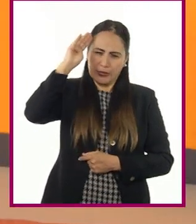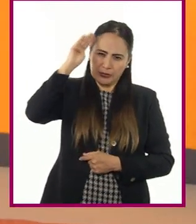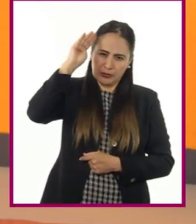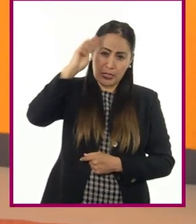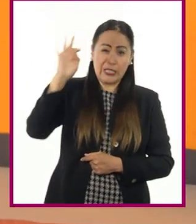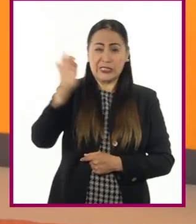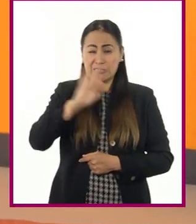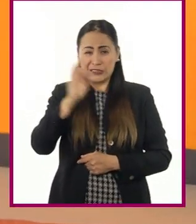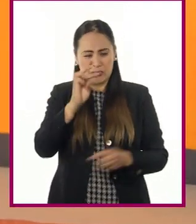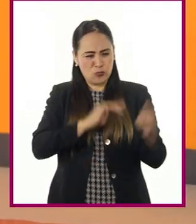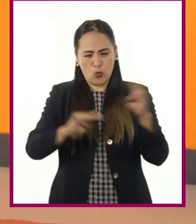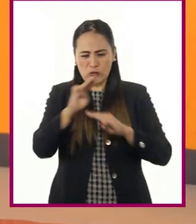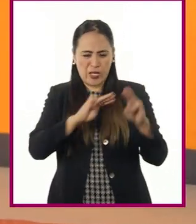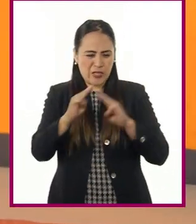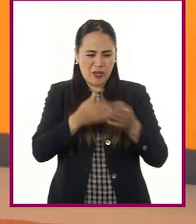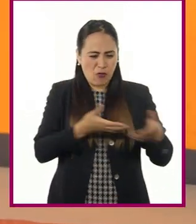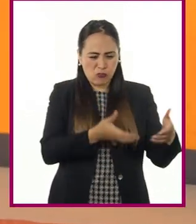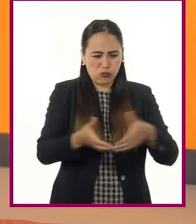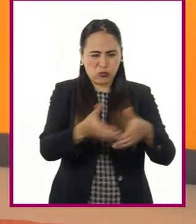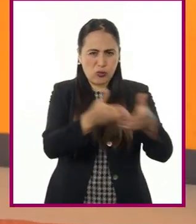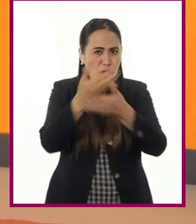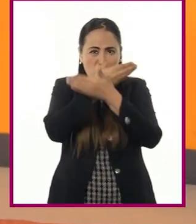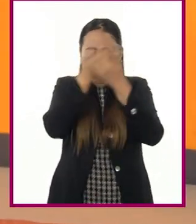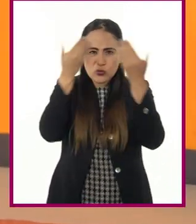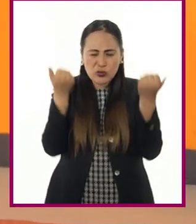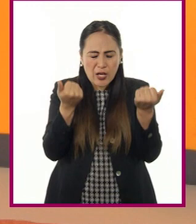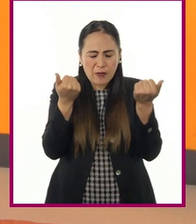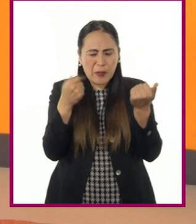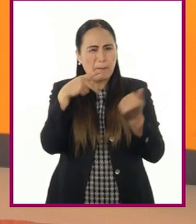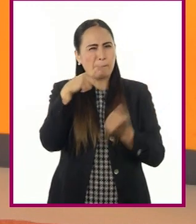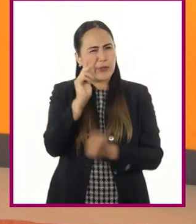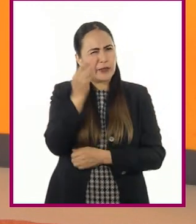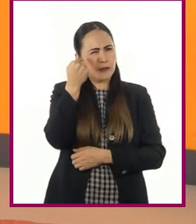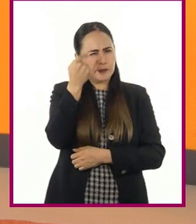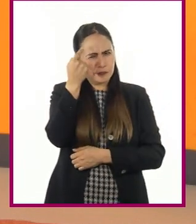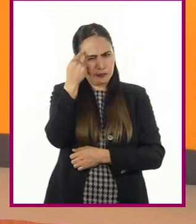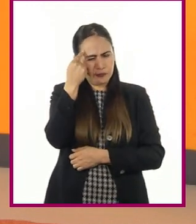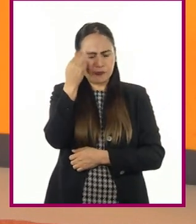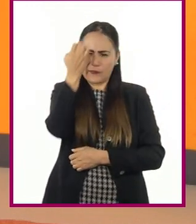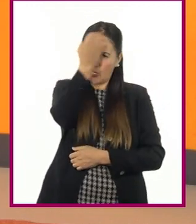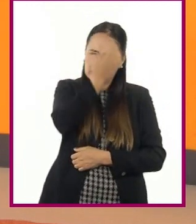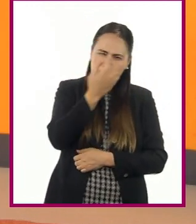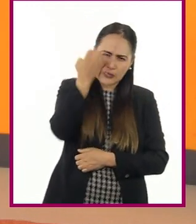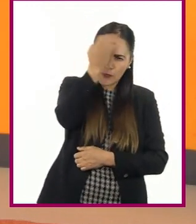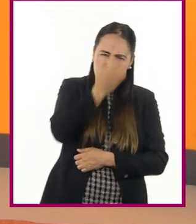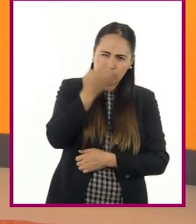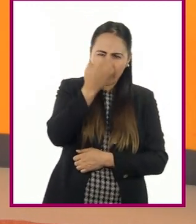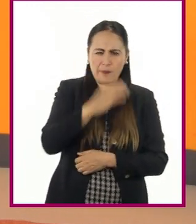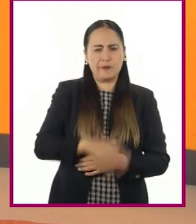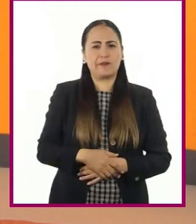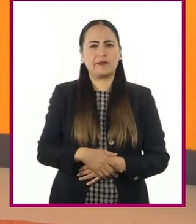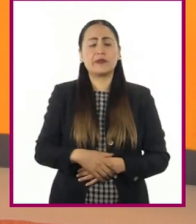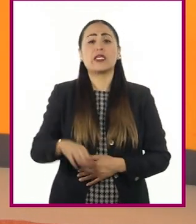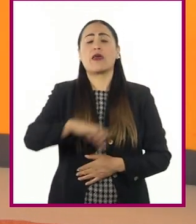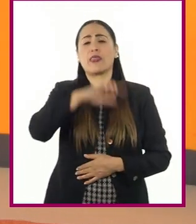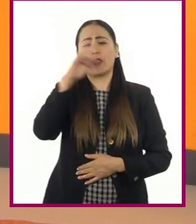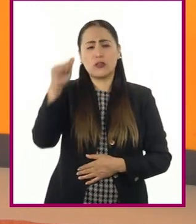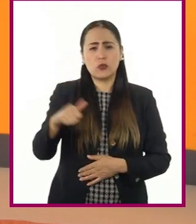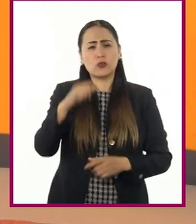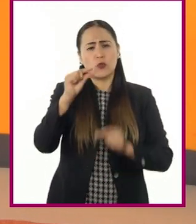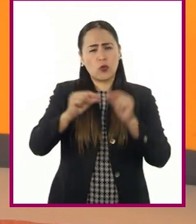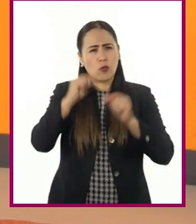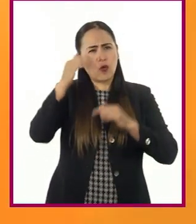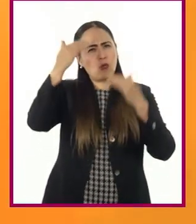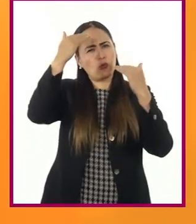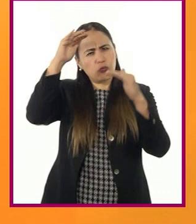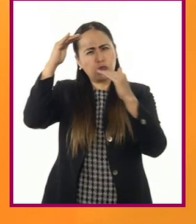el camino a elegir, conforme a las circunstancias. Conforme creces, tu capacidad para reflexionar también